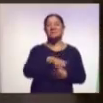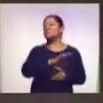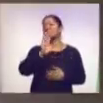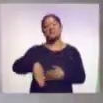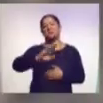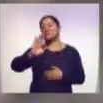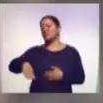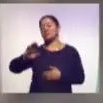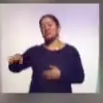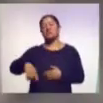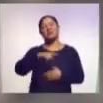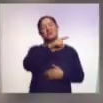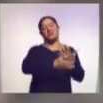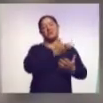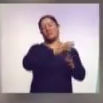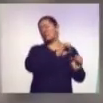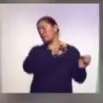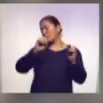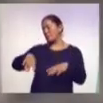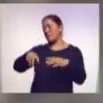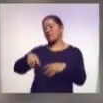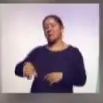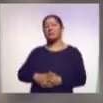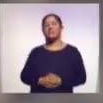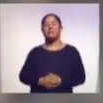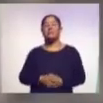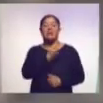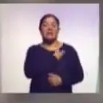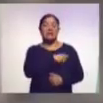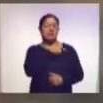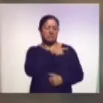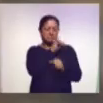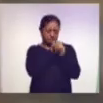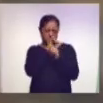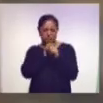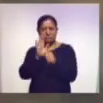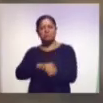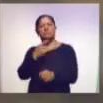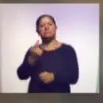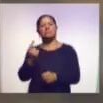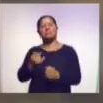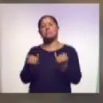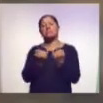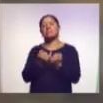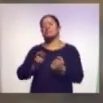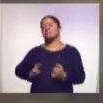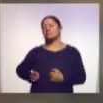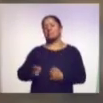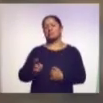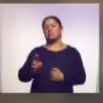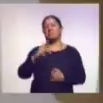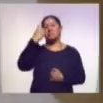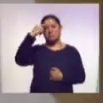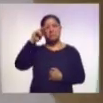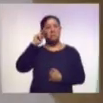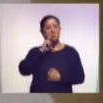muertos. Por su parte, la Fiscalía de Barcelona ya investiga la causa de los hechos, así como el cauce del río para determinar la escala de daño